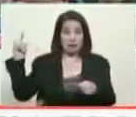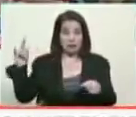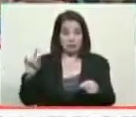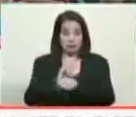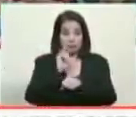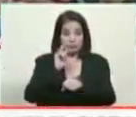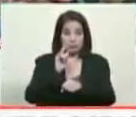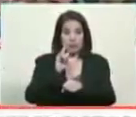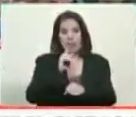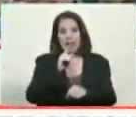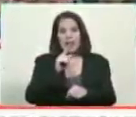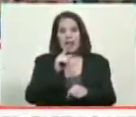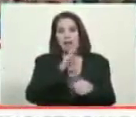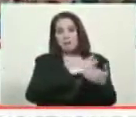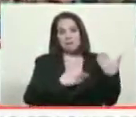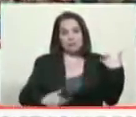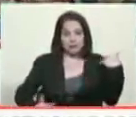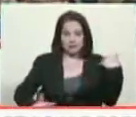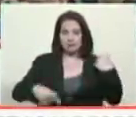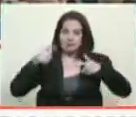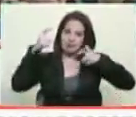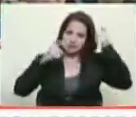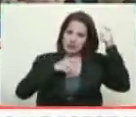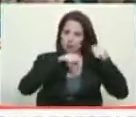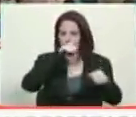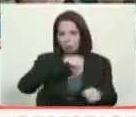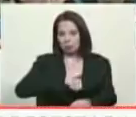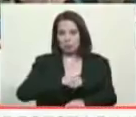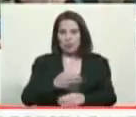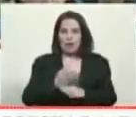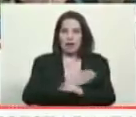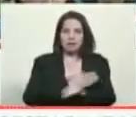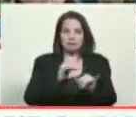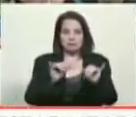nuestro querido comandante Hugo Chávez.